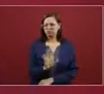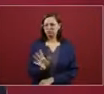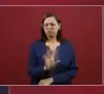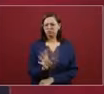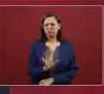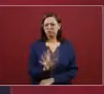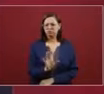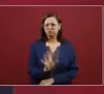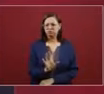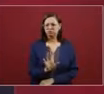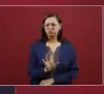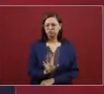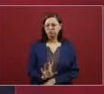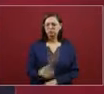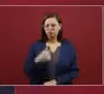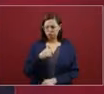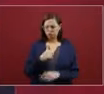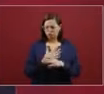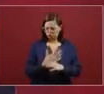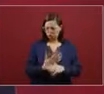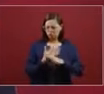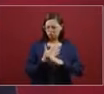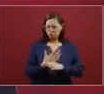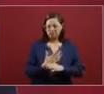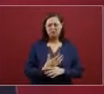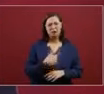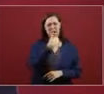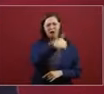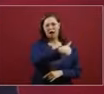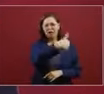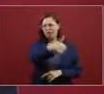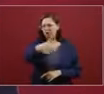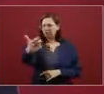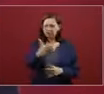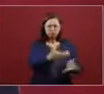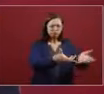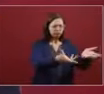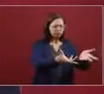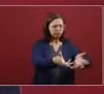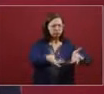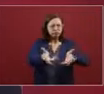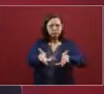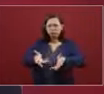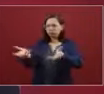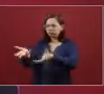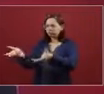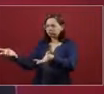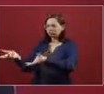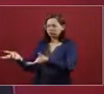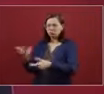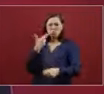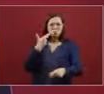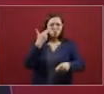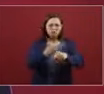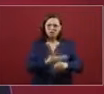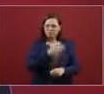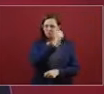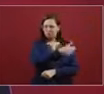Dije que cada quien era responsable de sus actos y que el diálogo era circular.